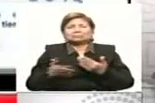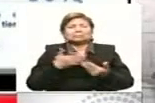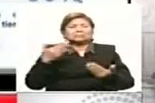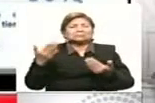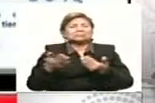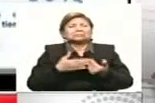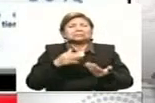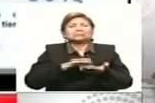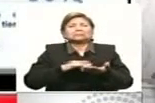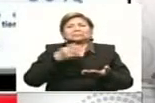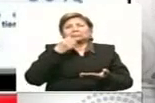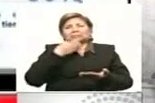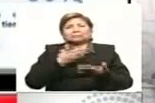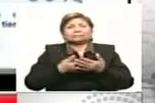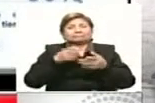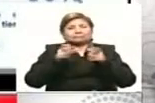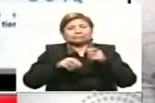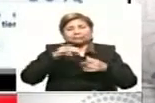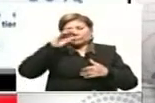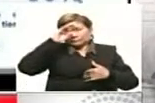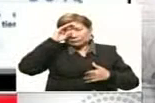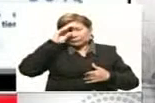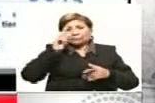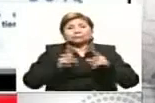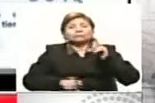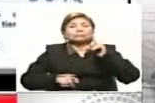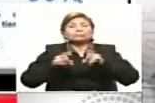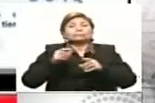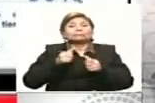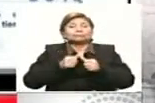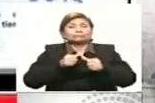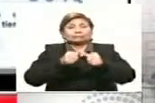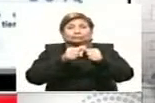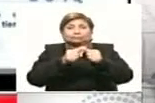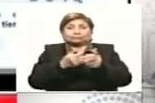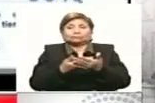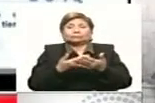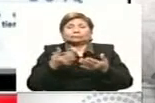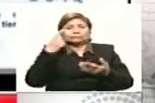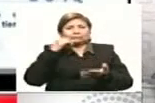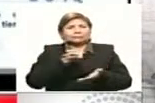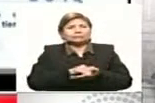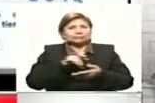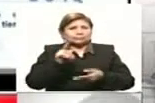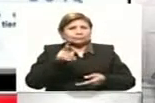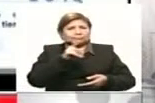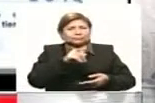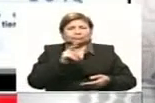el medicamento a los pacientes, sino que además le haga un seguimiento para